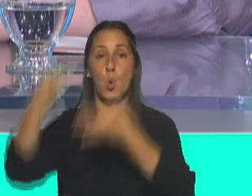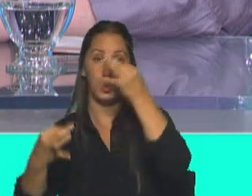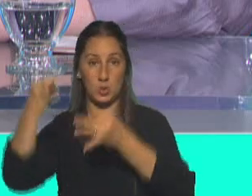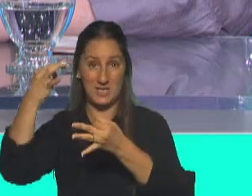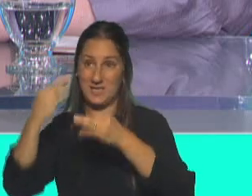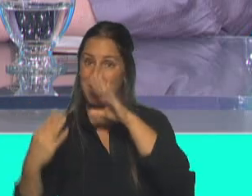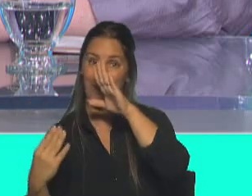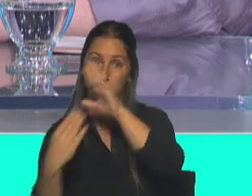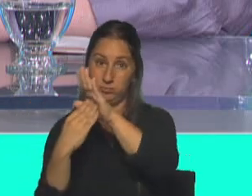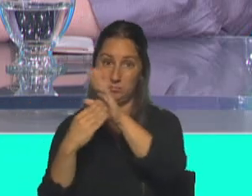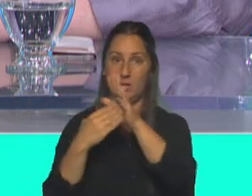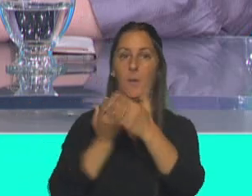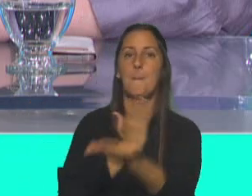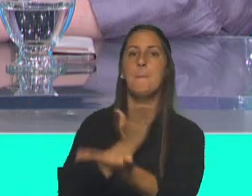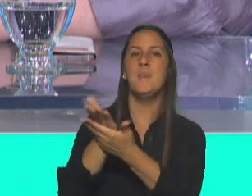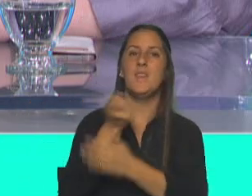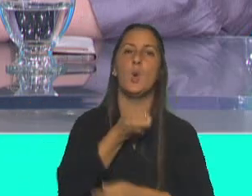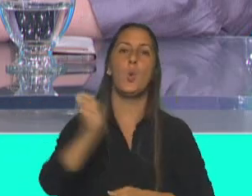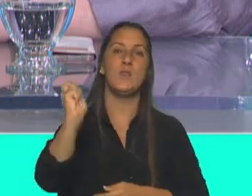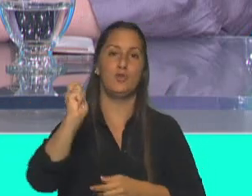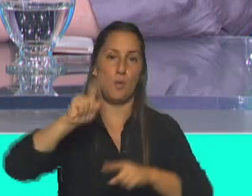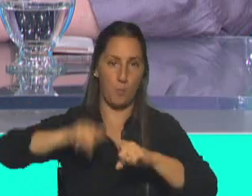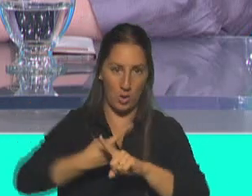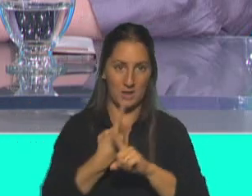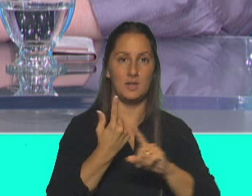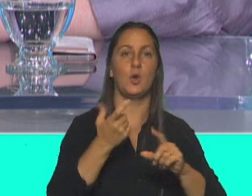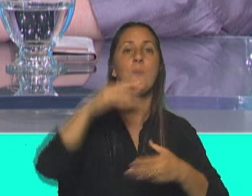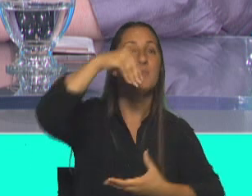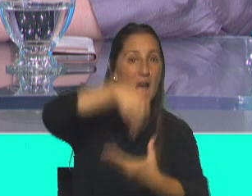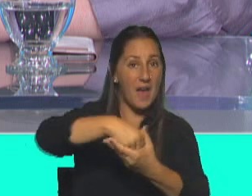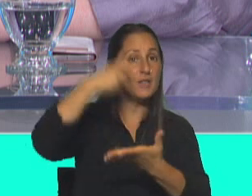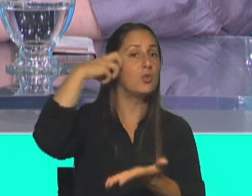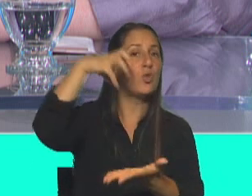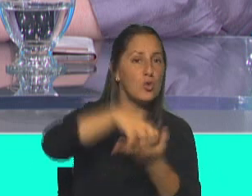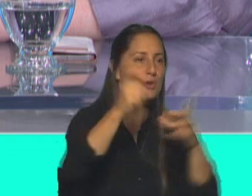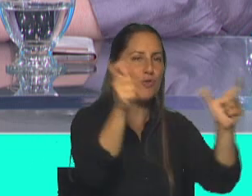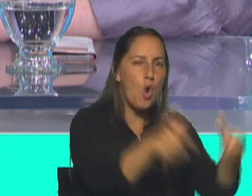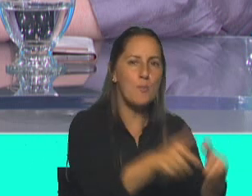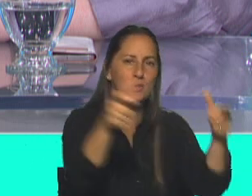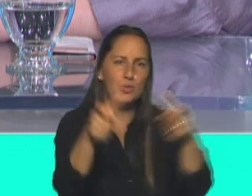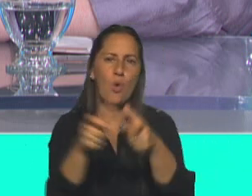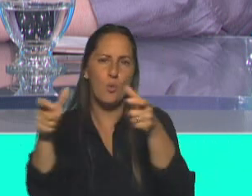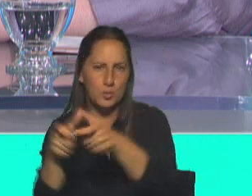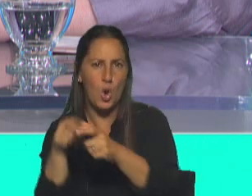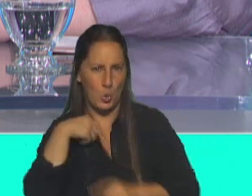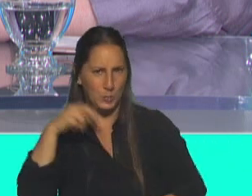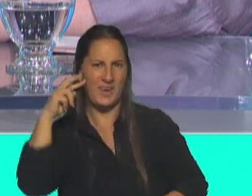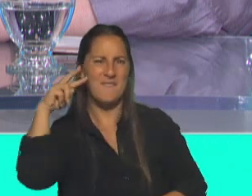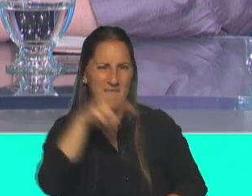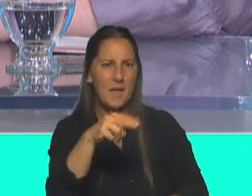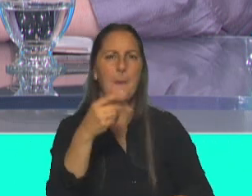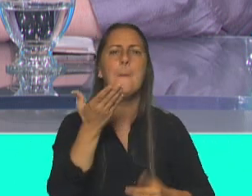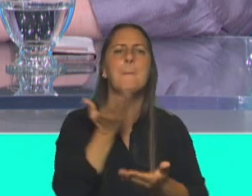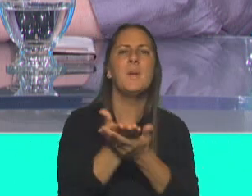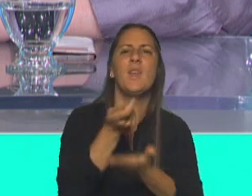Suprema de Justicia, donde se están escuchando diferentes testimonios en el Congreso de la Nación. ¿De qué manera usted está siguiendo justamente este pedido de juicio